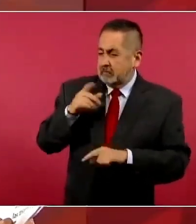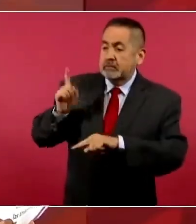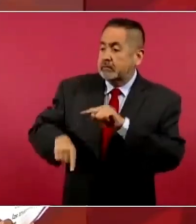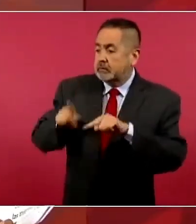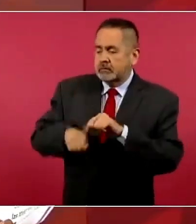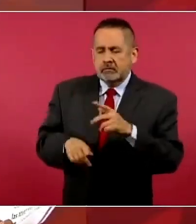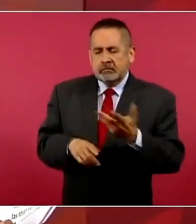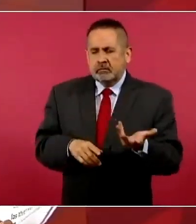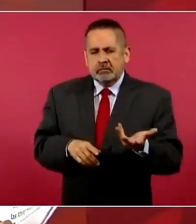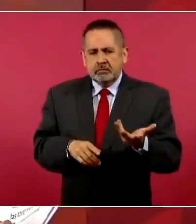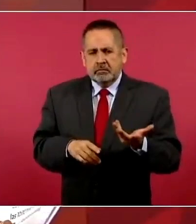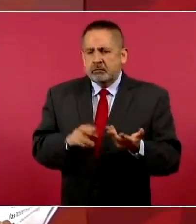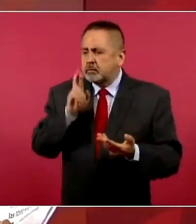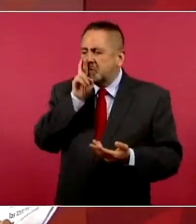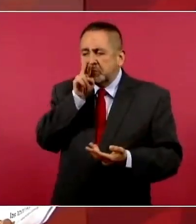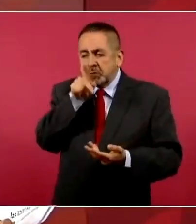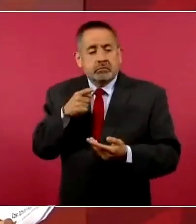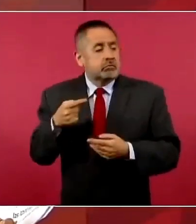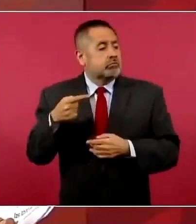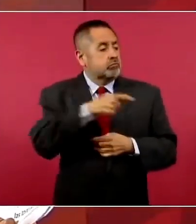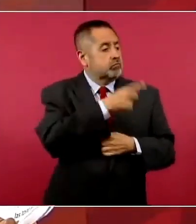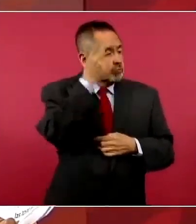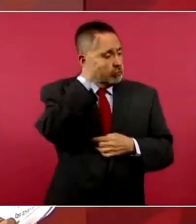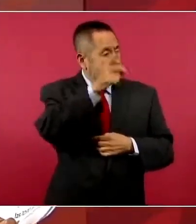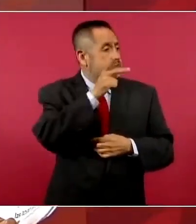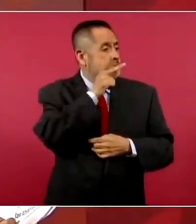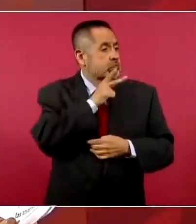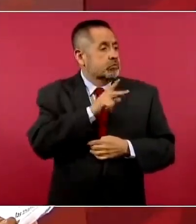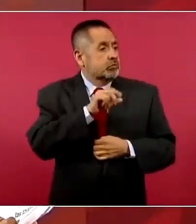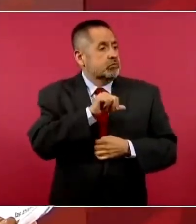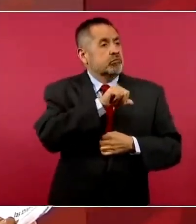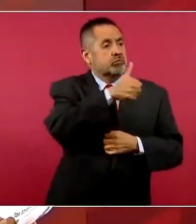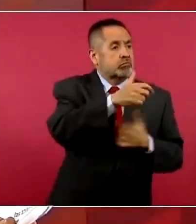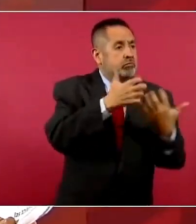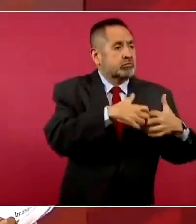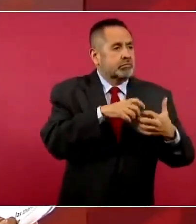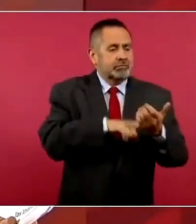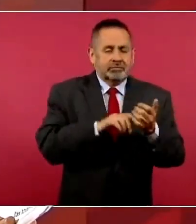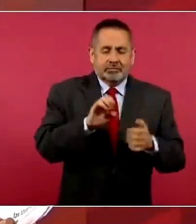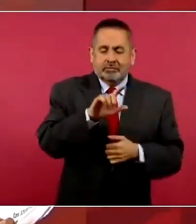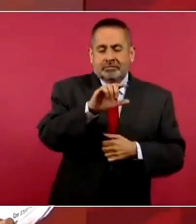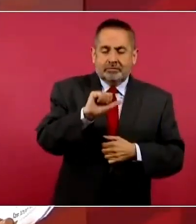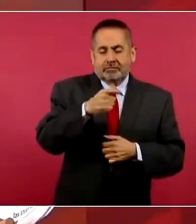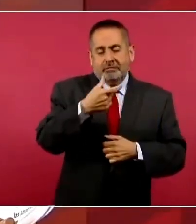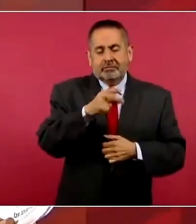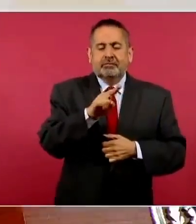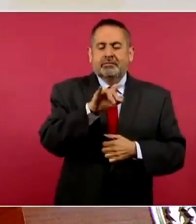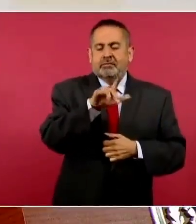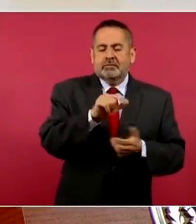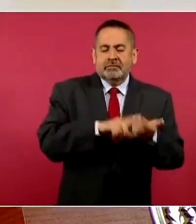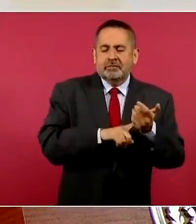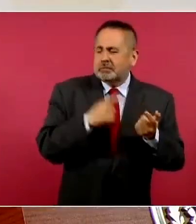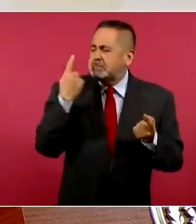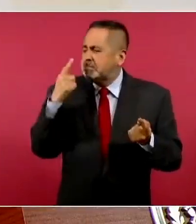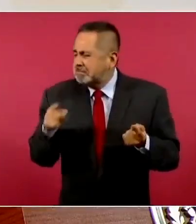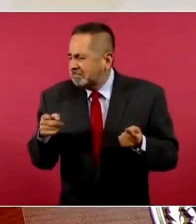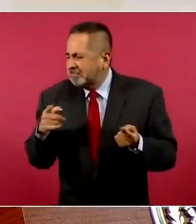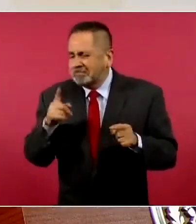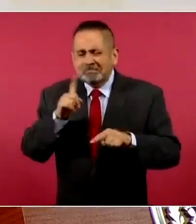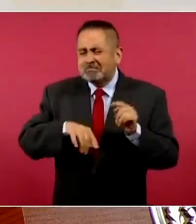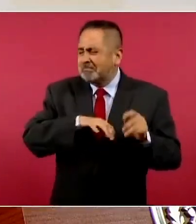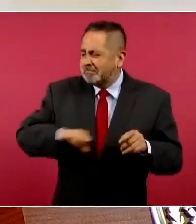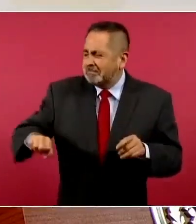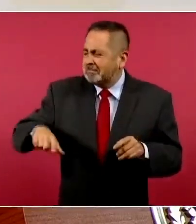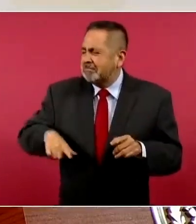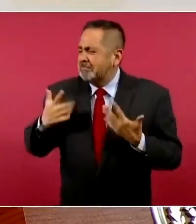si estábamos re bien con la compañía El Águila, con las empresas